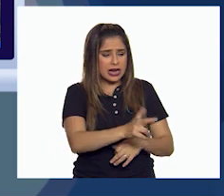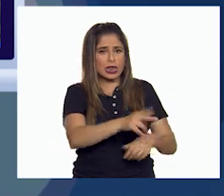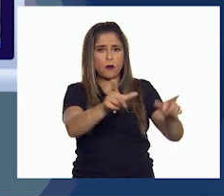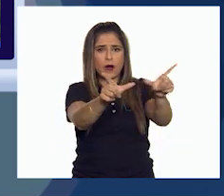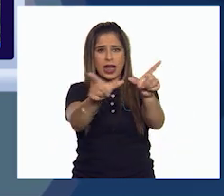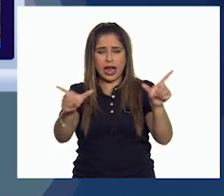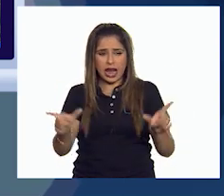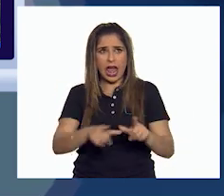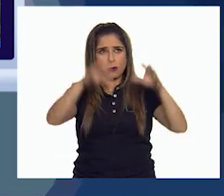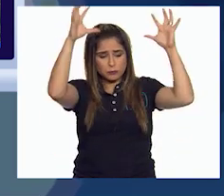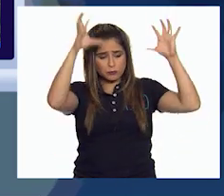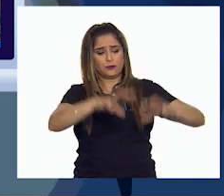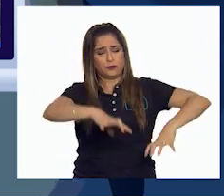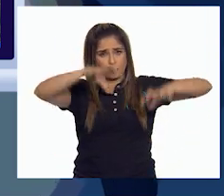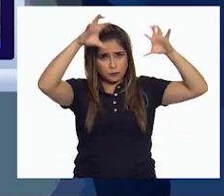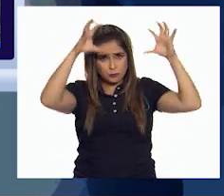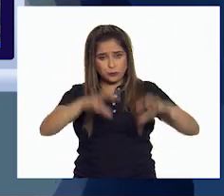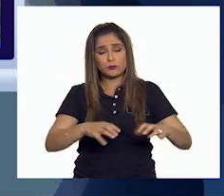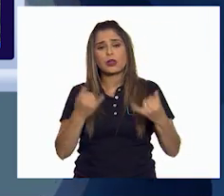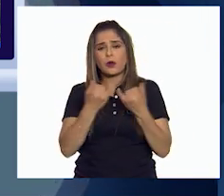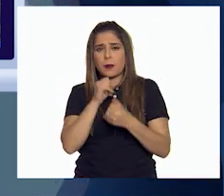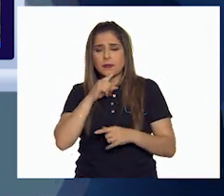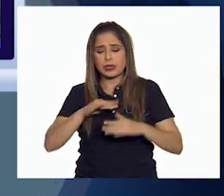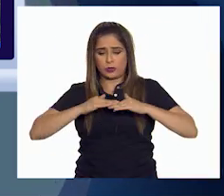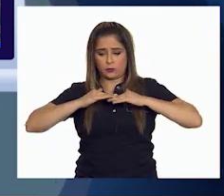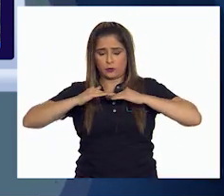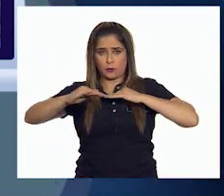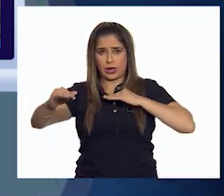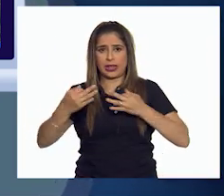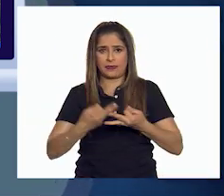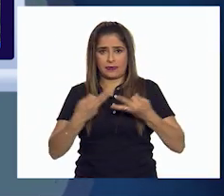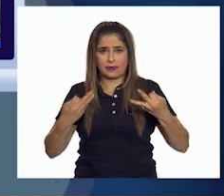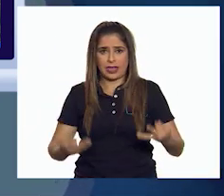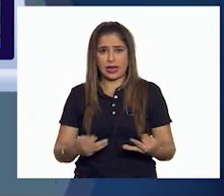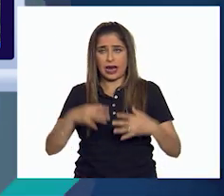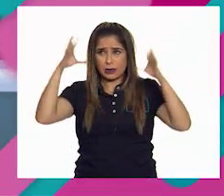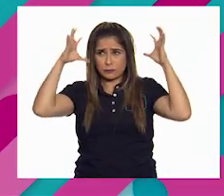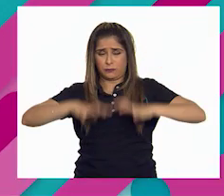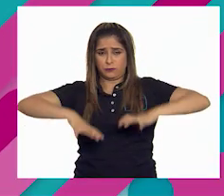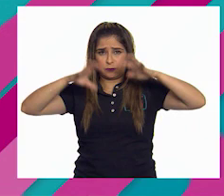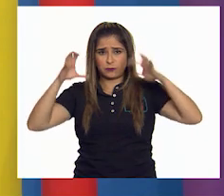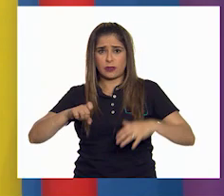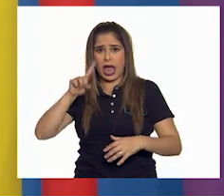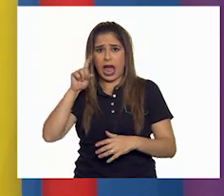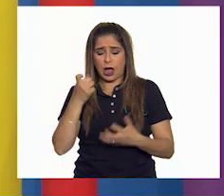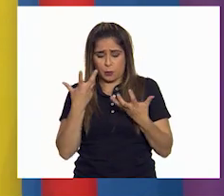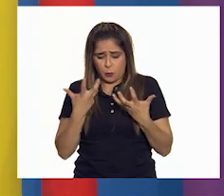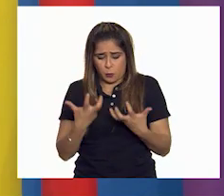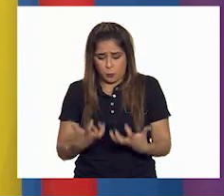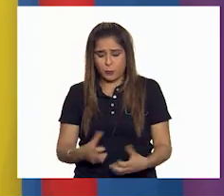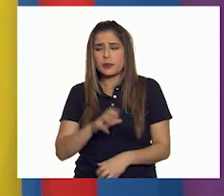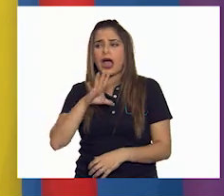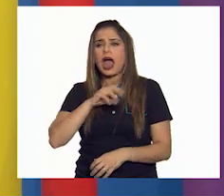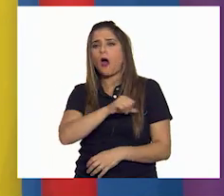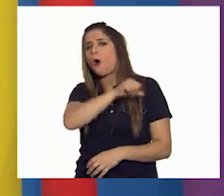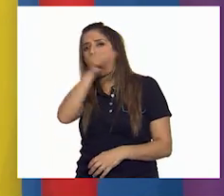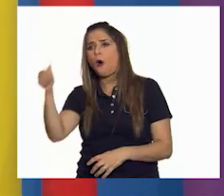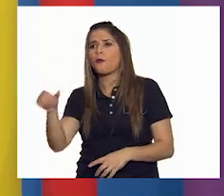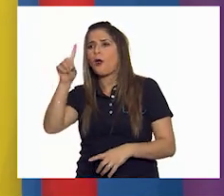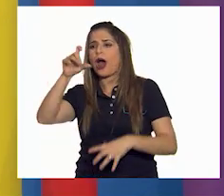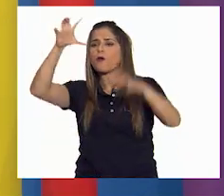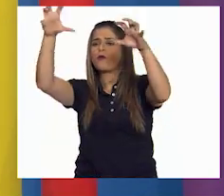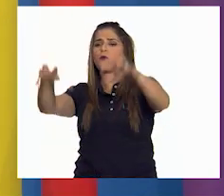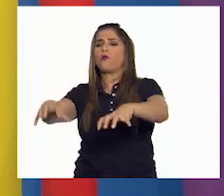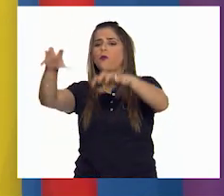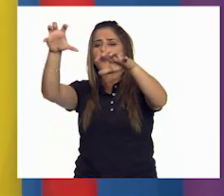cantidad importante se va a otra parte. A ver, Juan Carlos, ¿tú te imaginas dónde? A ver, maestra,